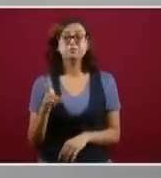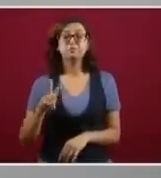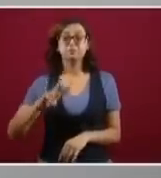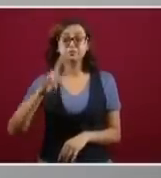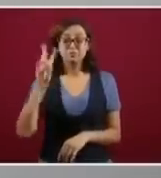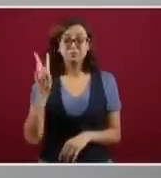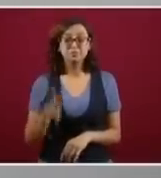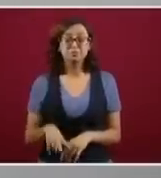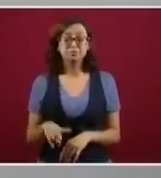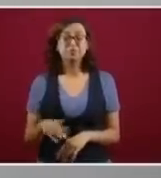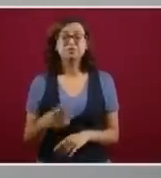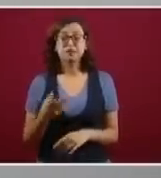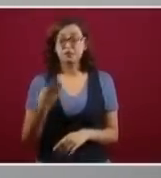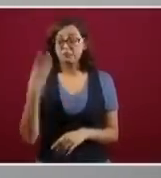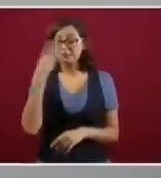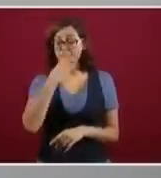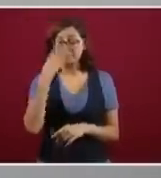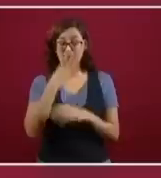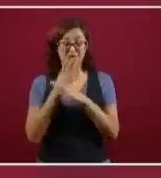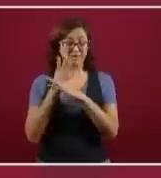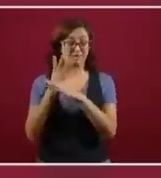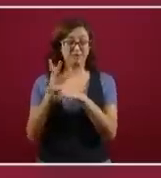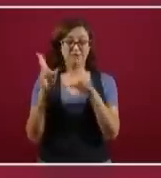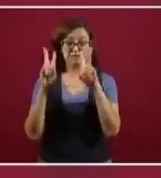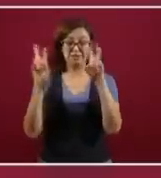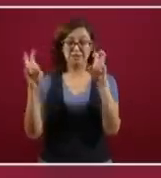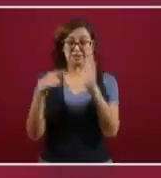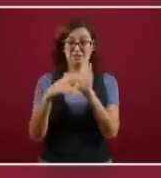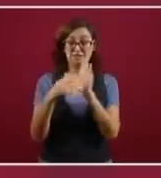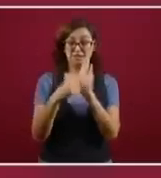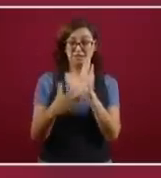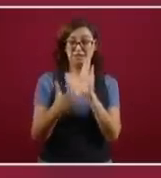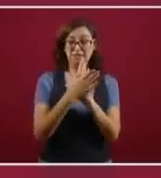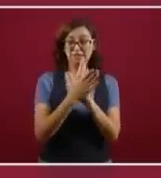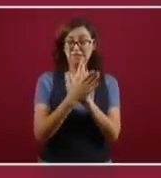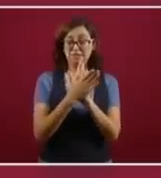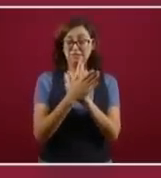la frase bíblica de que